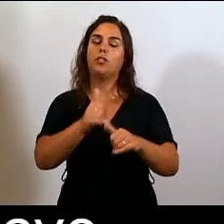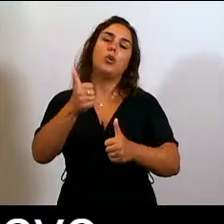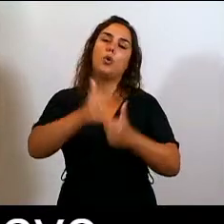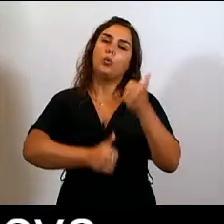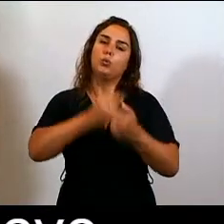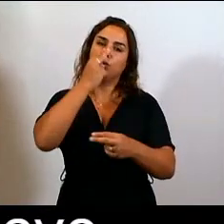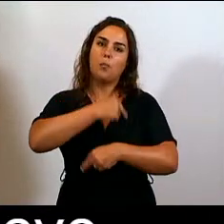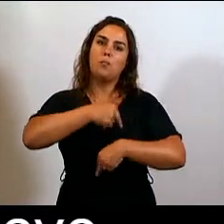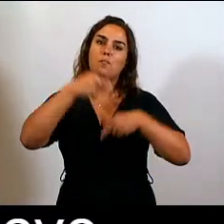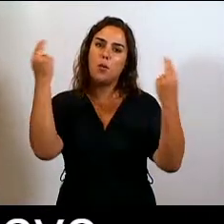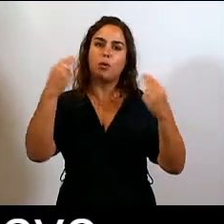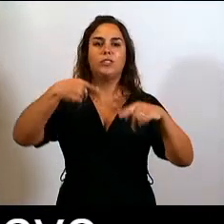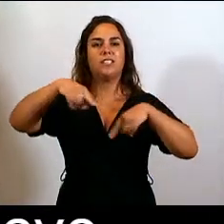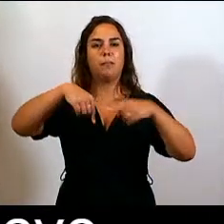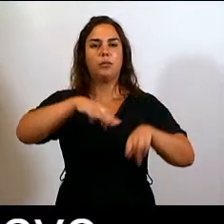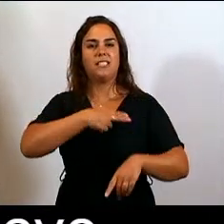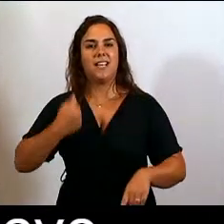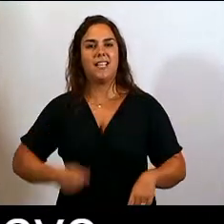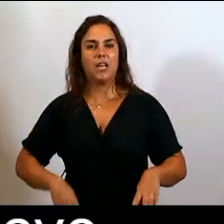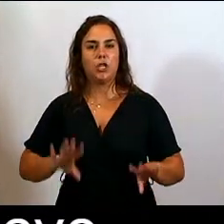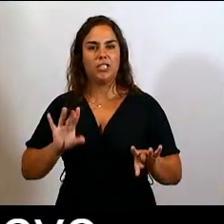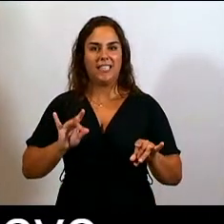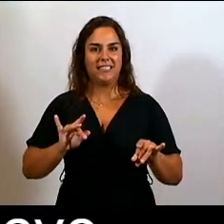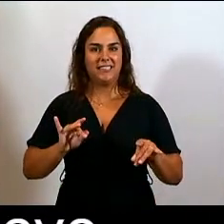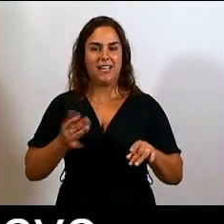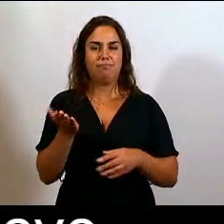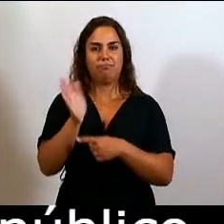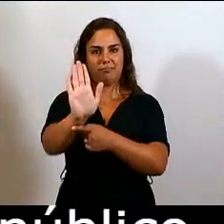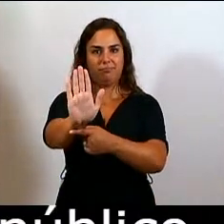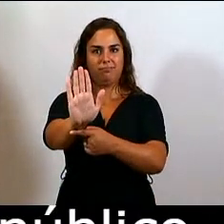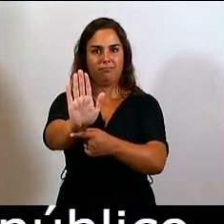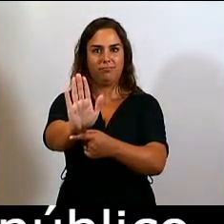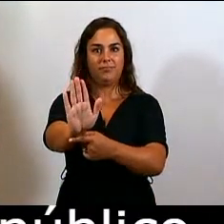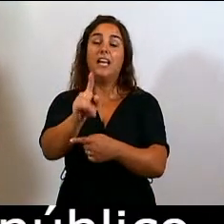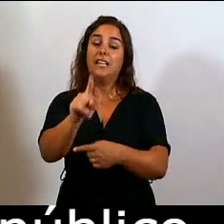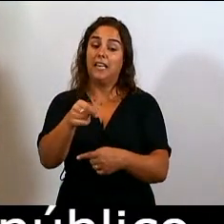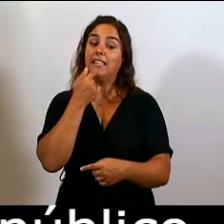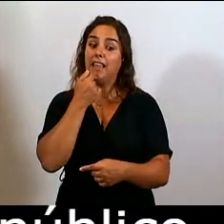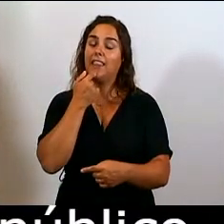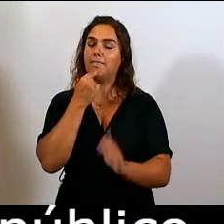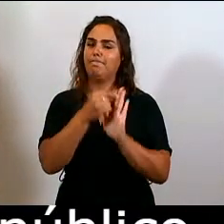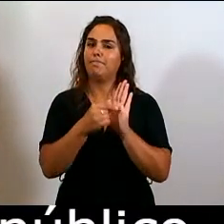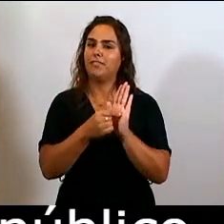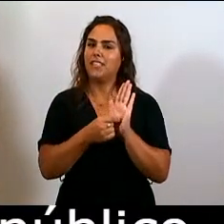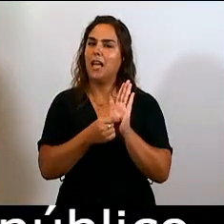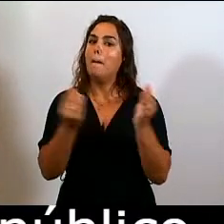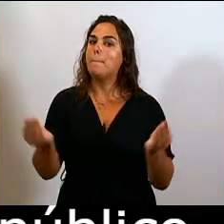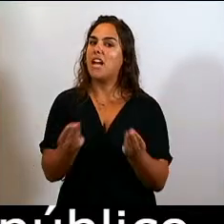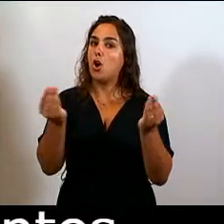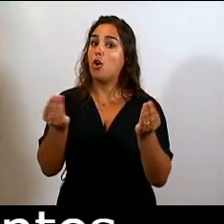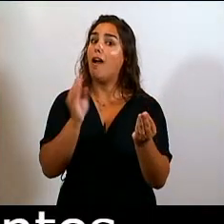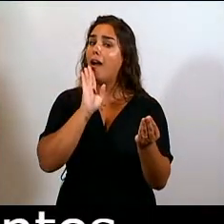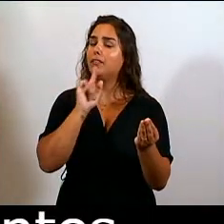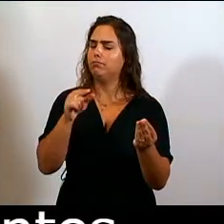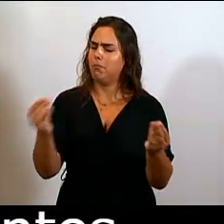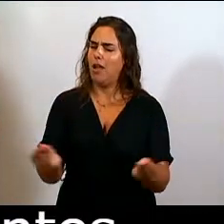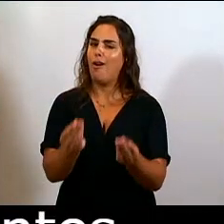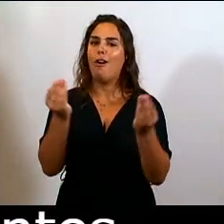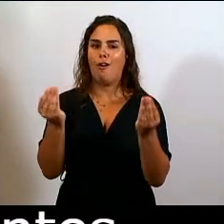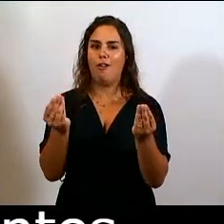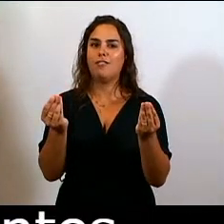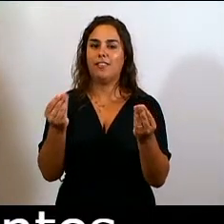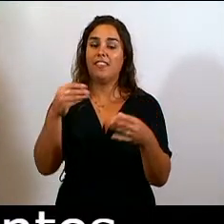público del transporte sanitario terrestre, que introduce importantes mejoras con respecto al anterior.